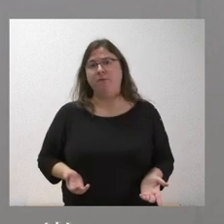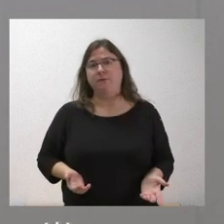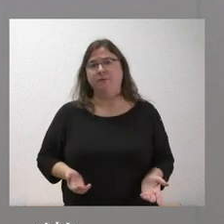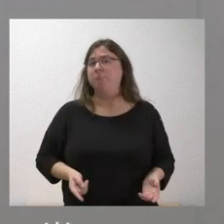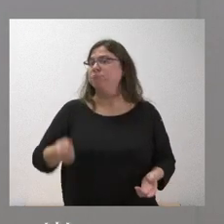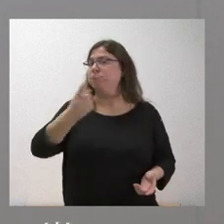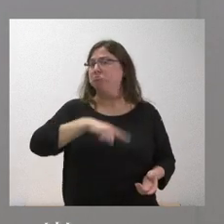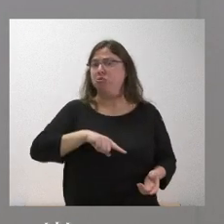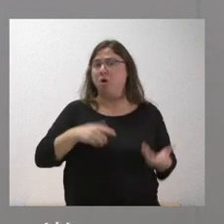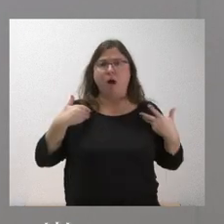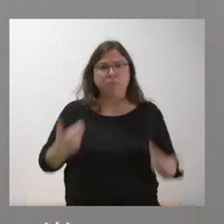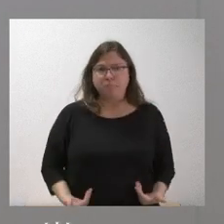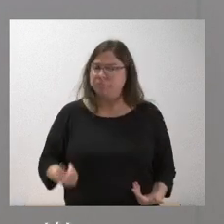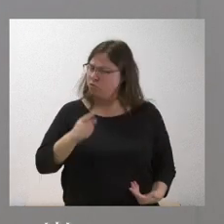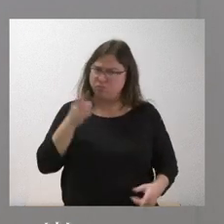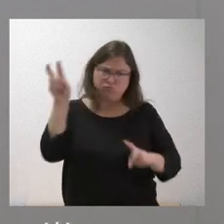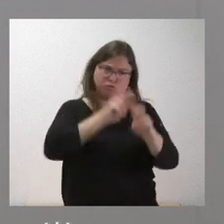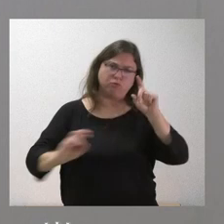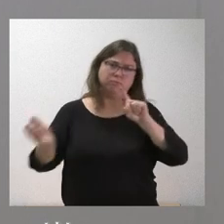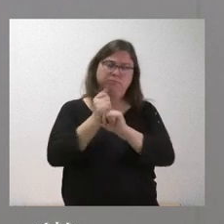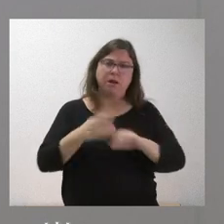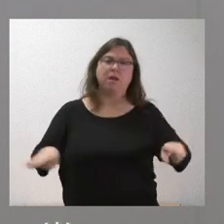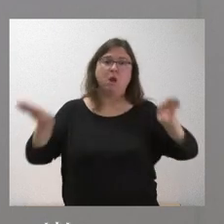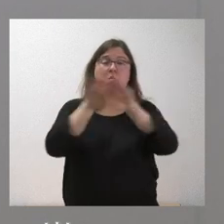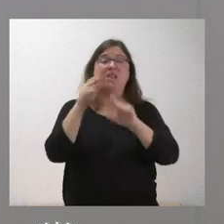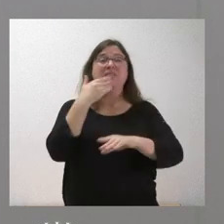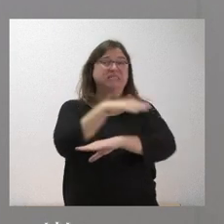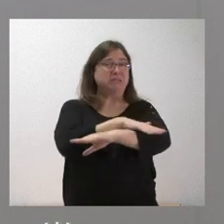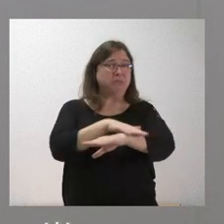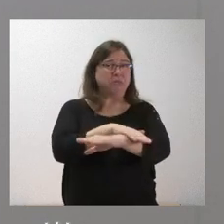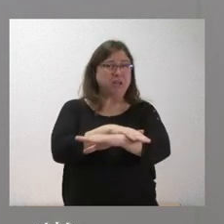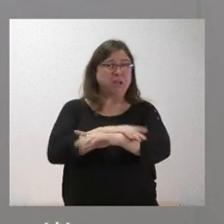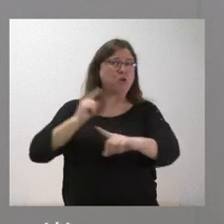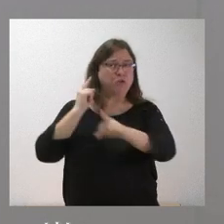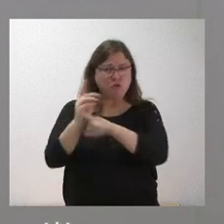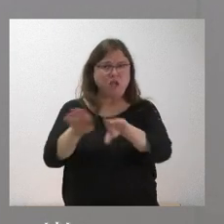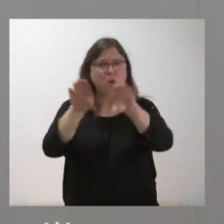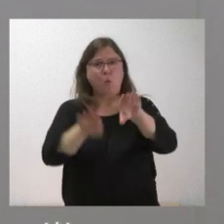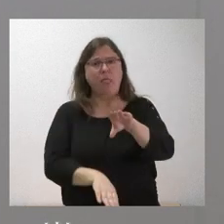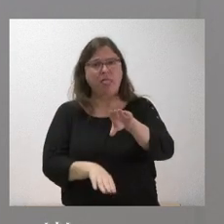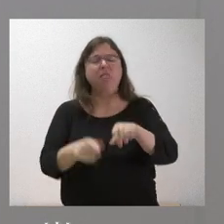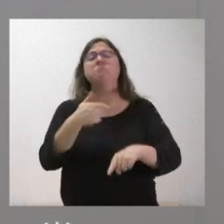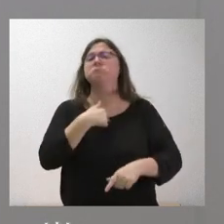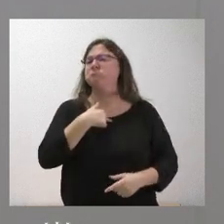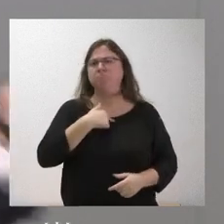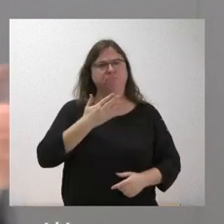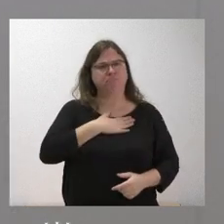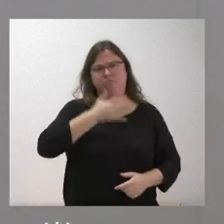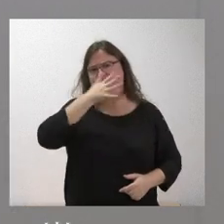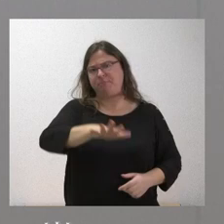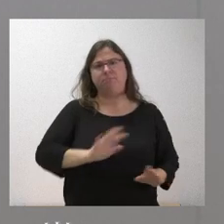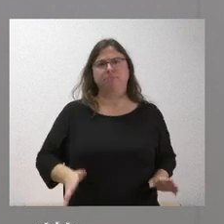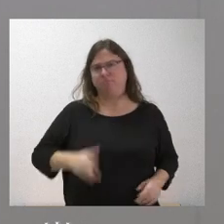no nos vamos a rendir porque defendemos la igualdad y cuando hay un gobierno que pone en riesgo la igualdad entre los españoles nosotros tenemos que denunciarlo y Y tienen